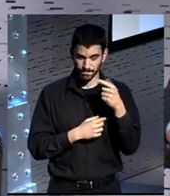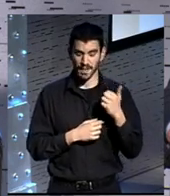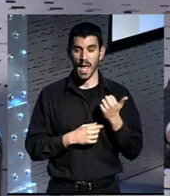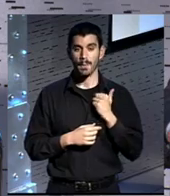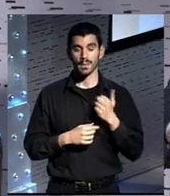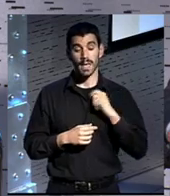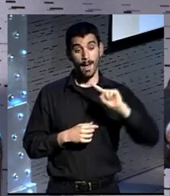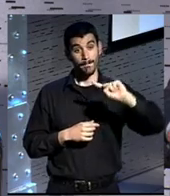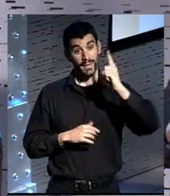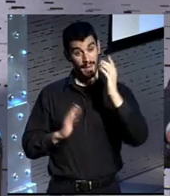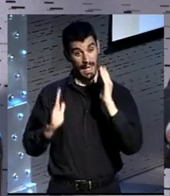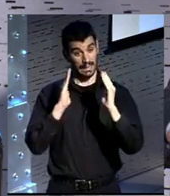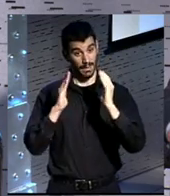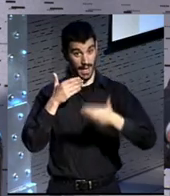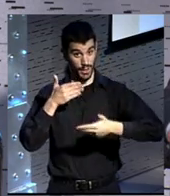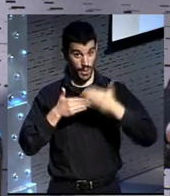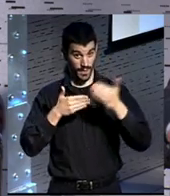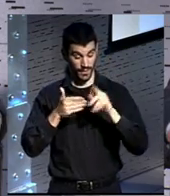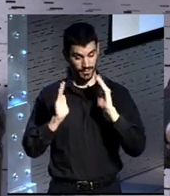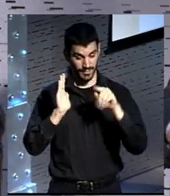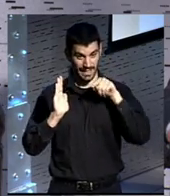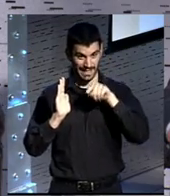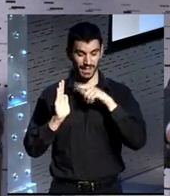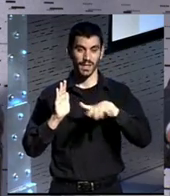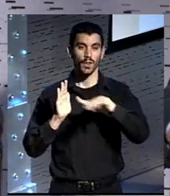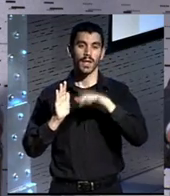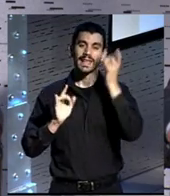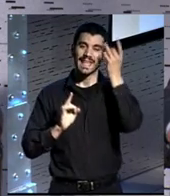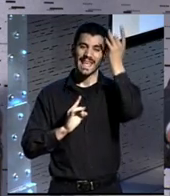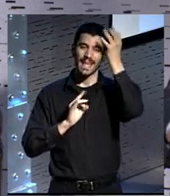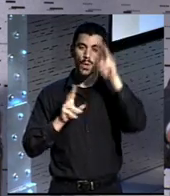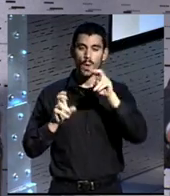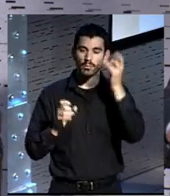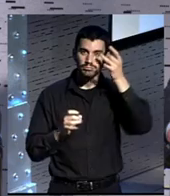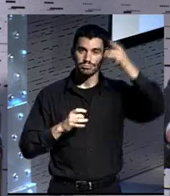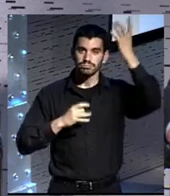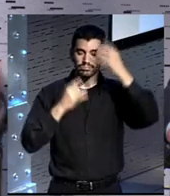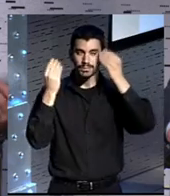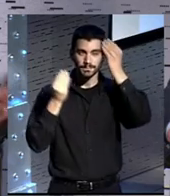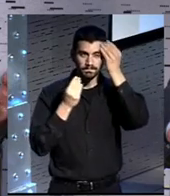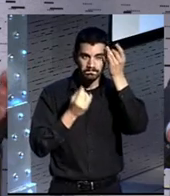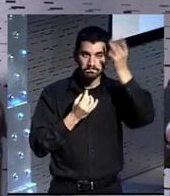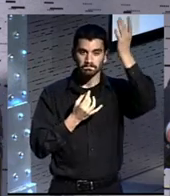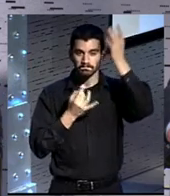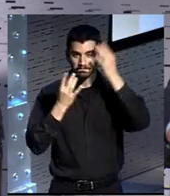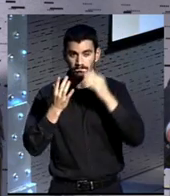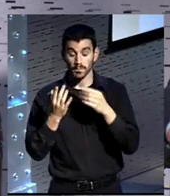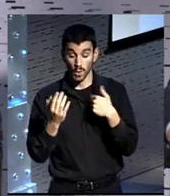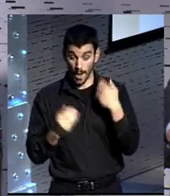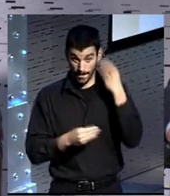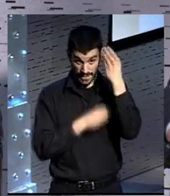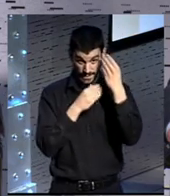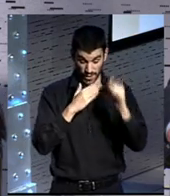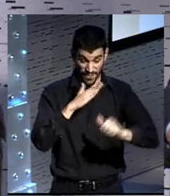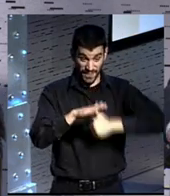proceso innovador, que es la generación de ideas. Al final identificamos que tanto la red de oficinas como los servicios centrales